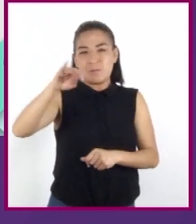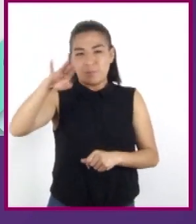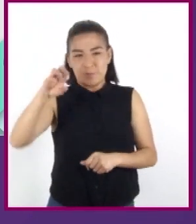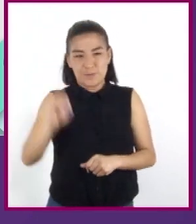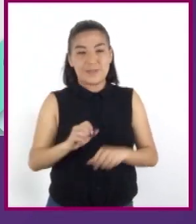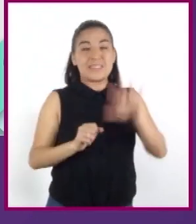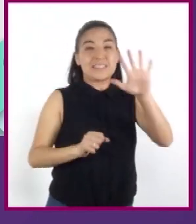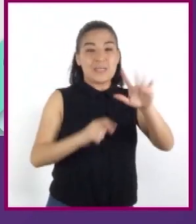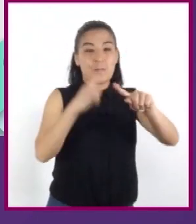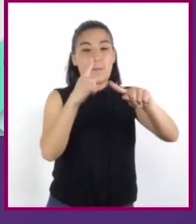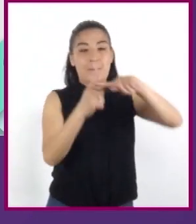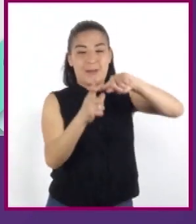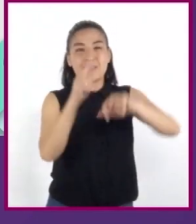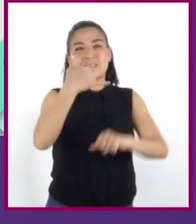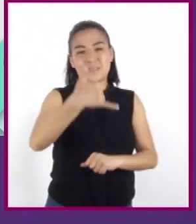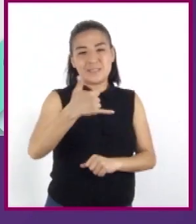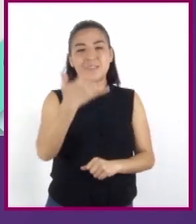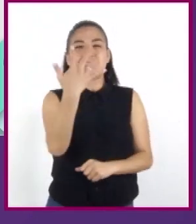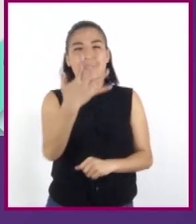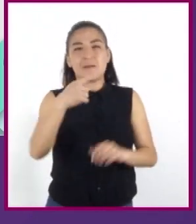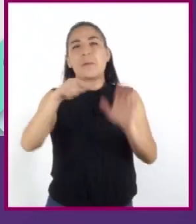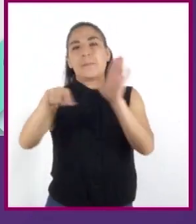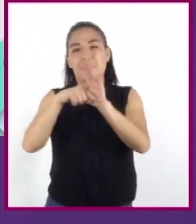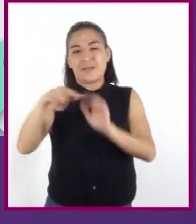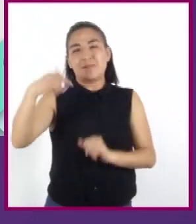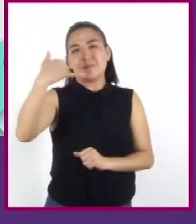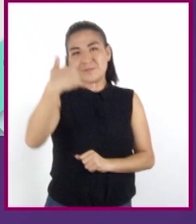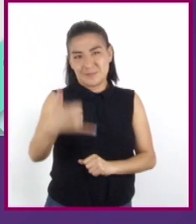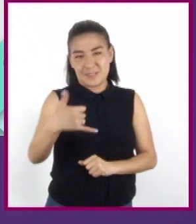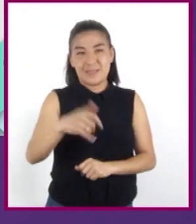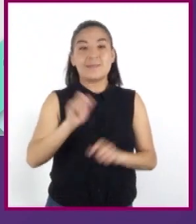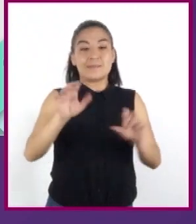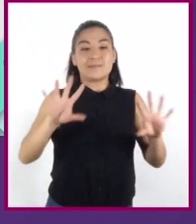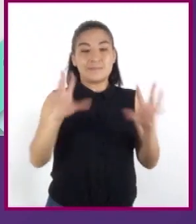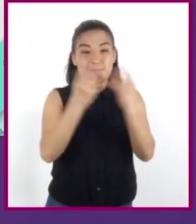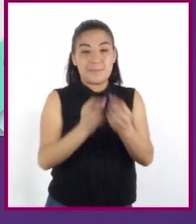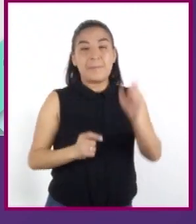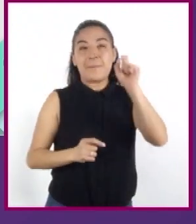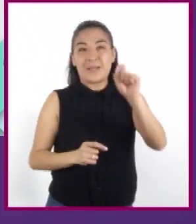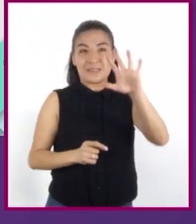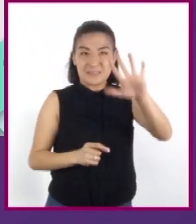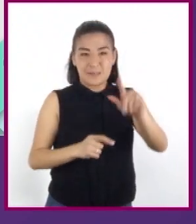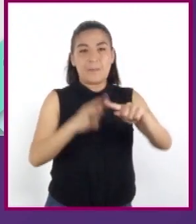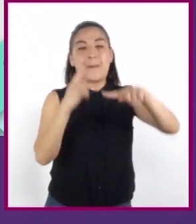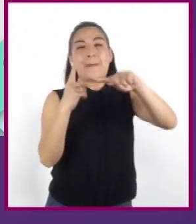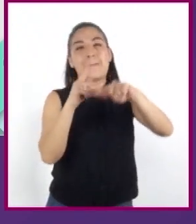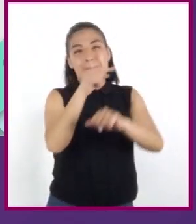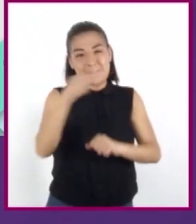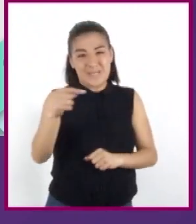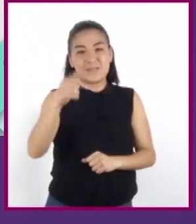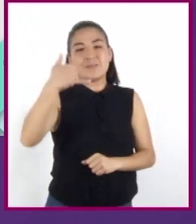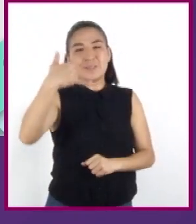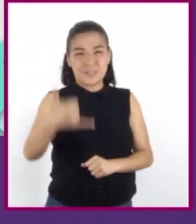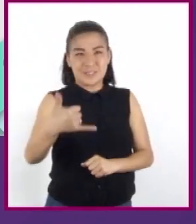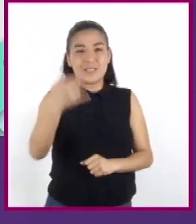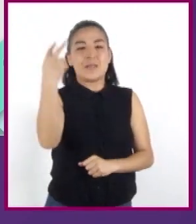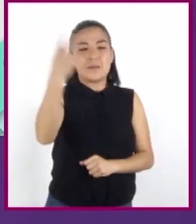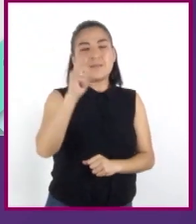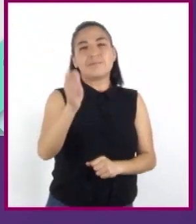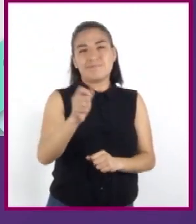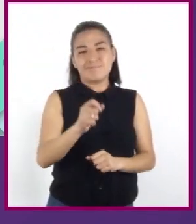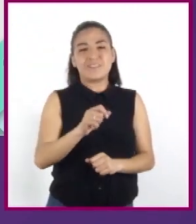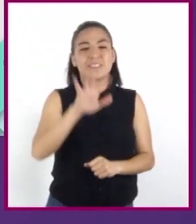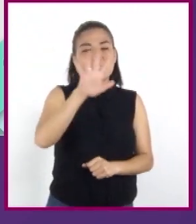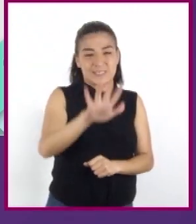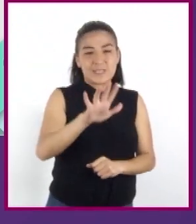más y 5 menos y. Por lo tanto, 25 menos y al cuadrado es igual a 5 más y,